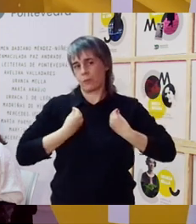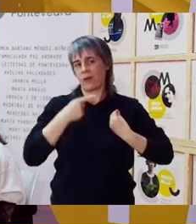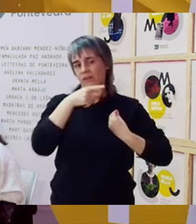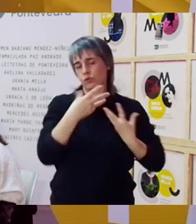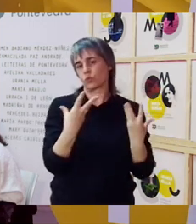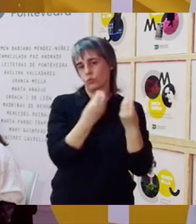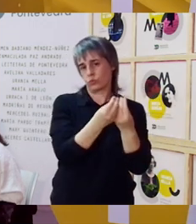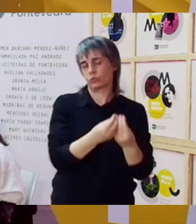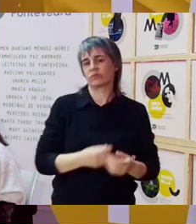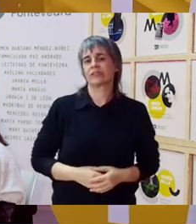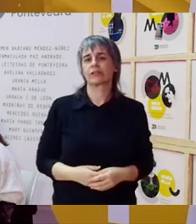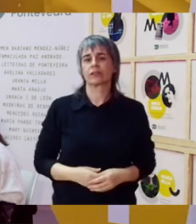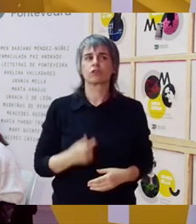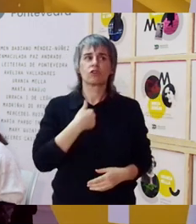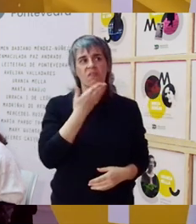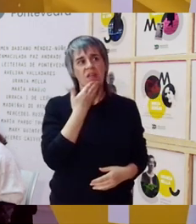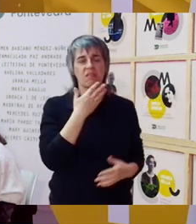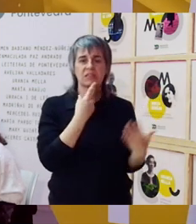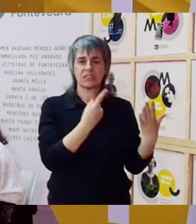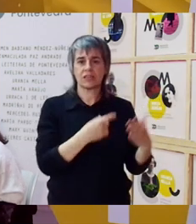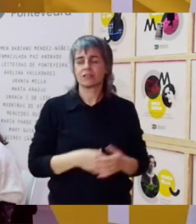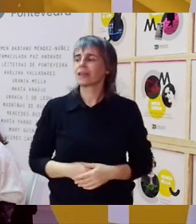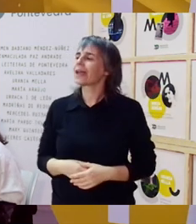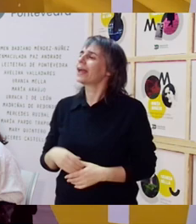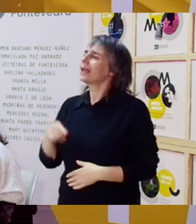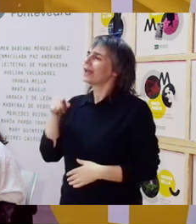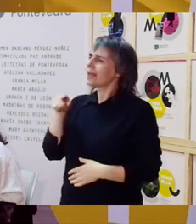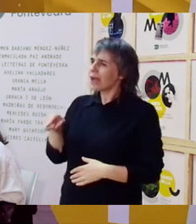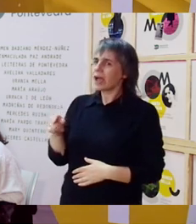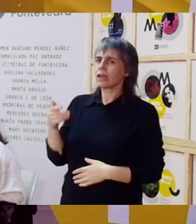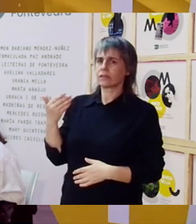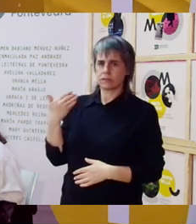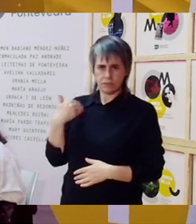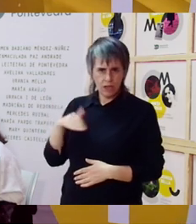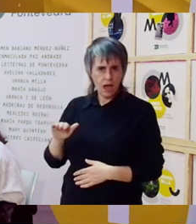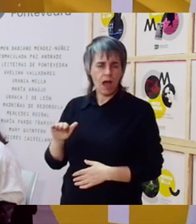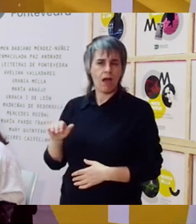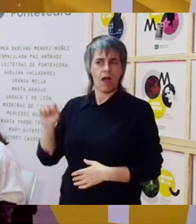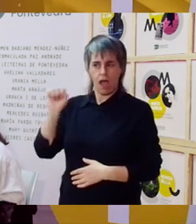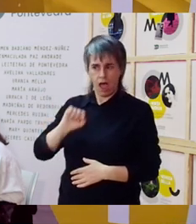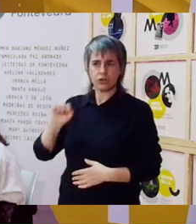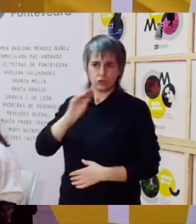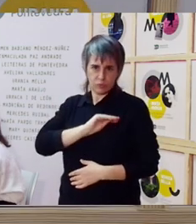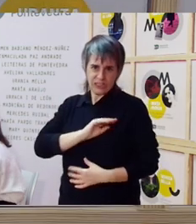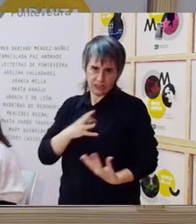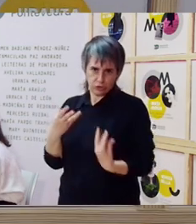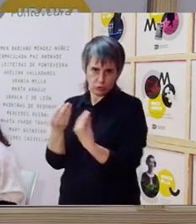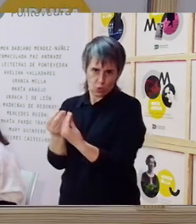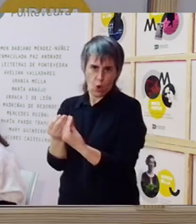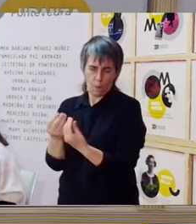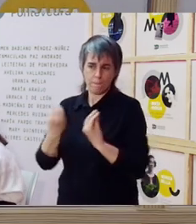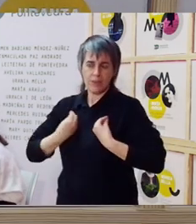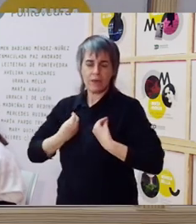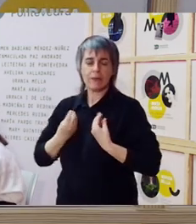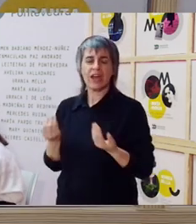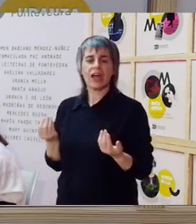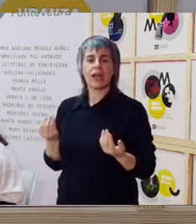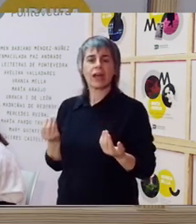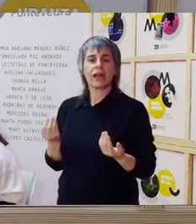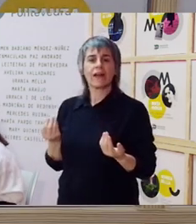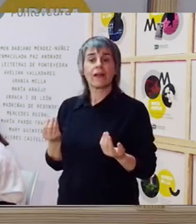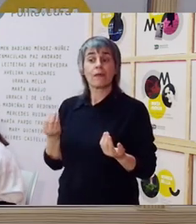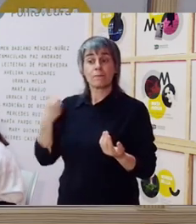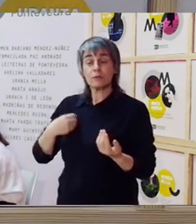6 aniños. E aí, bueno, xa son bastantes anos os que pasaxes con ela. Sí. E foi